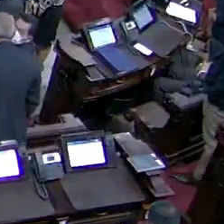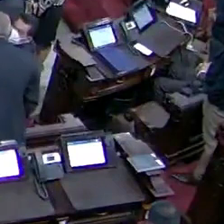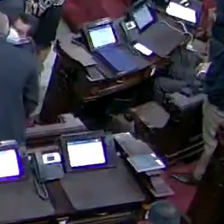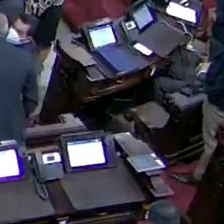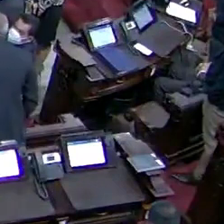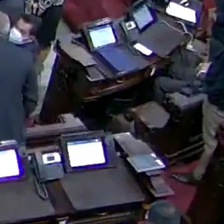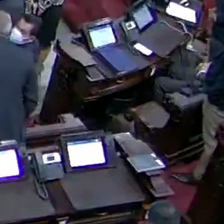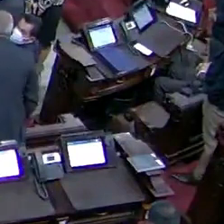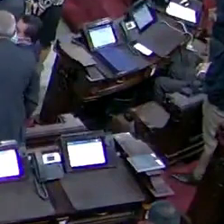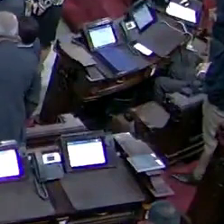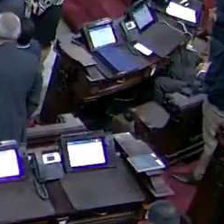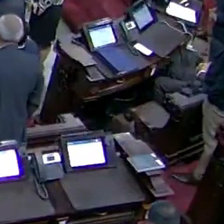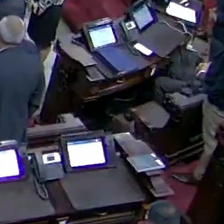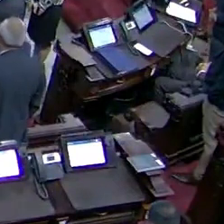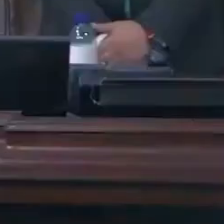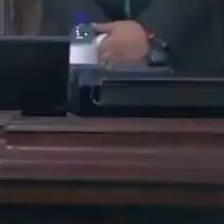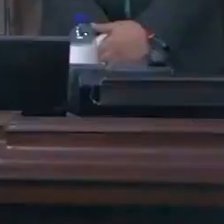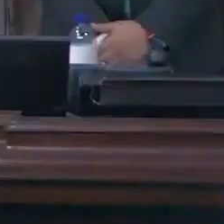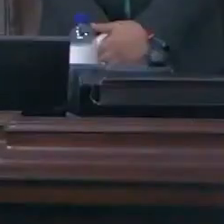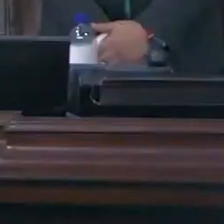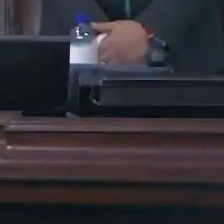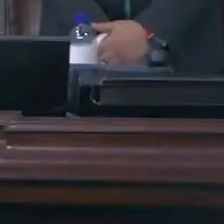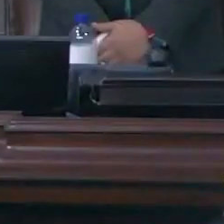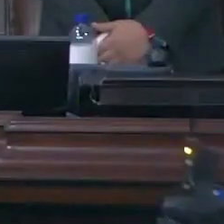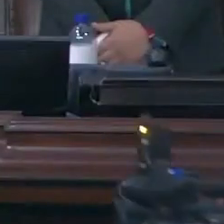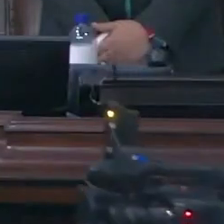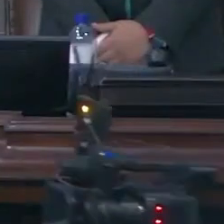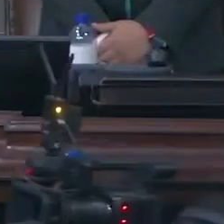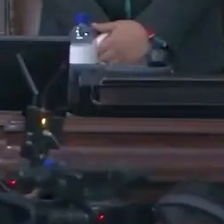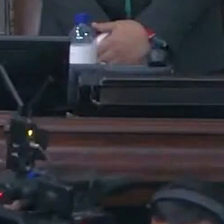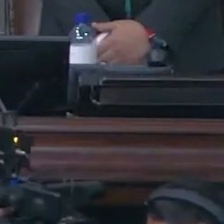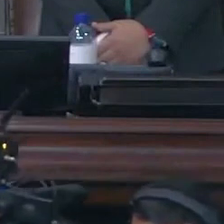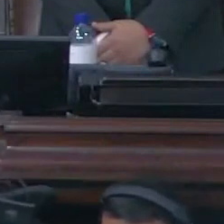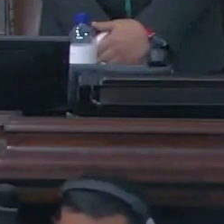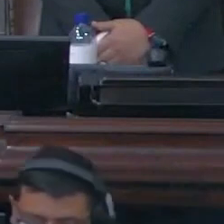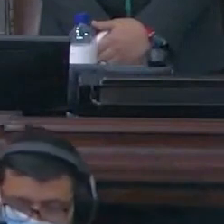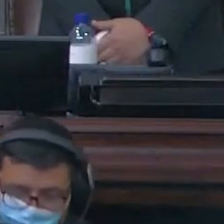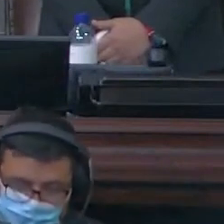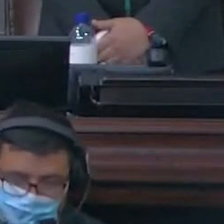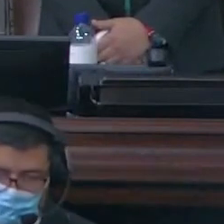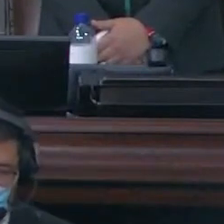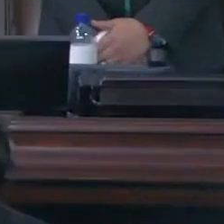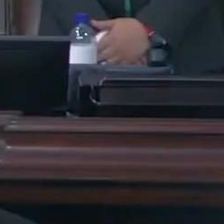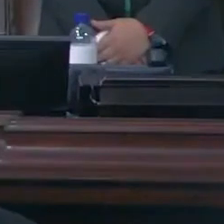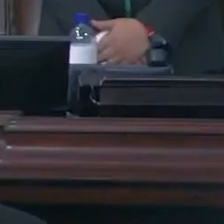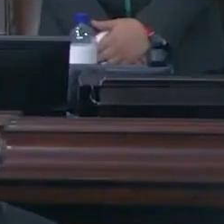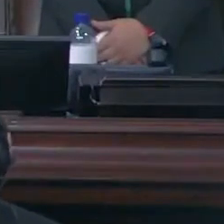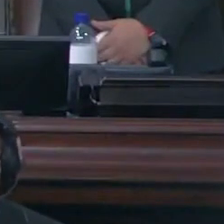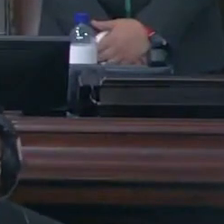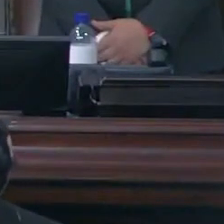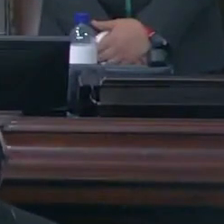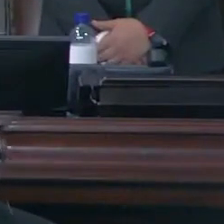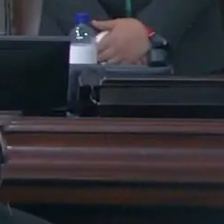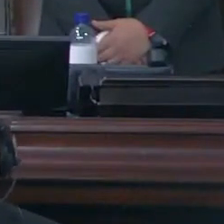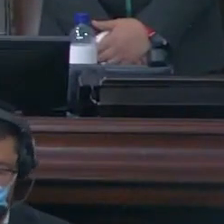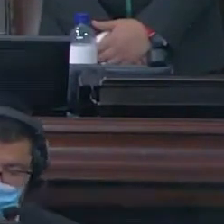Istmo, licenciado Mario Raúl García Morales, decano de la Facultad de Ciencias Jurídicas y Sociales de